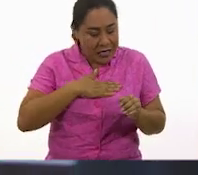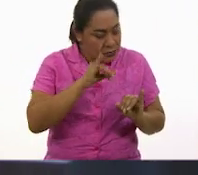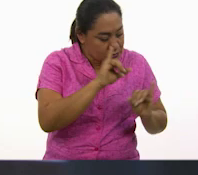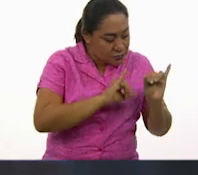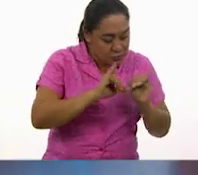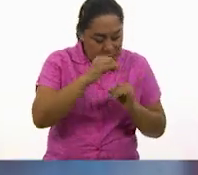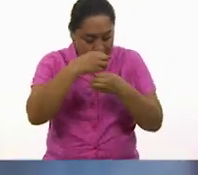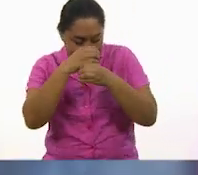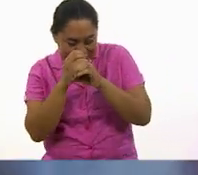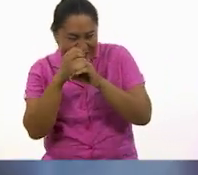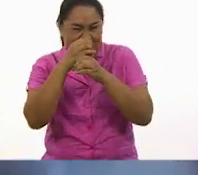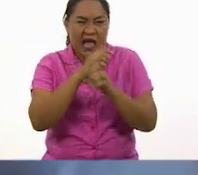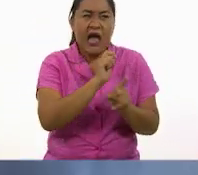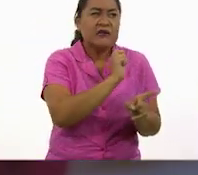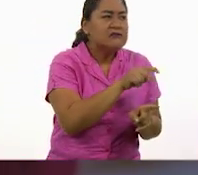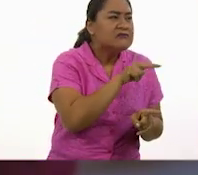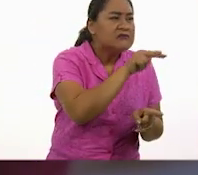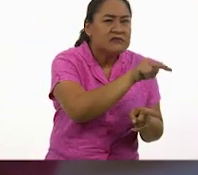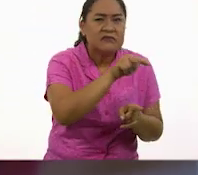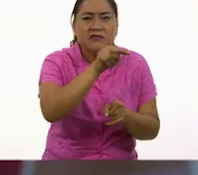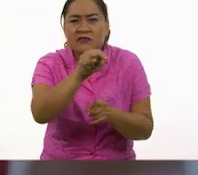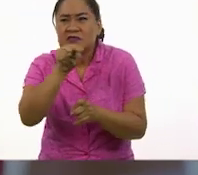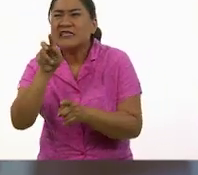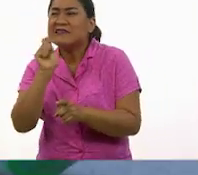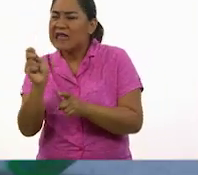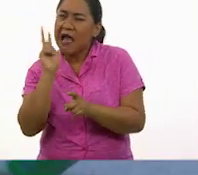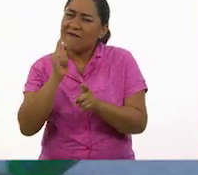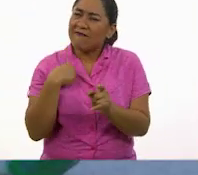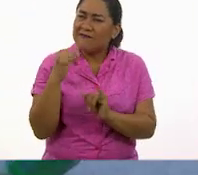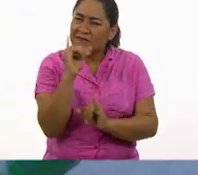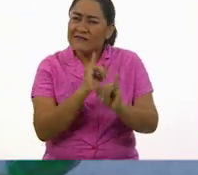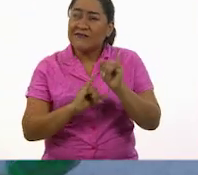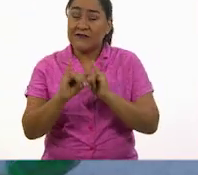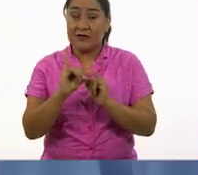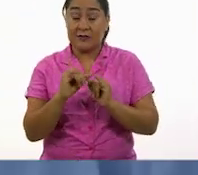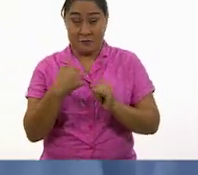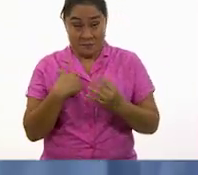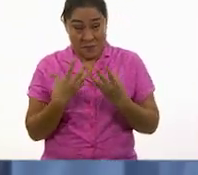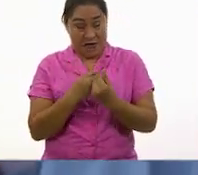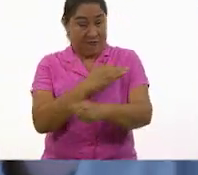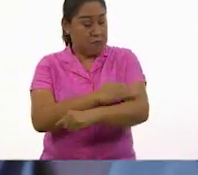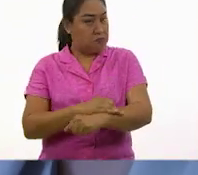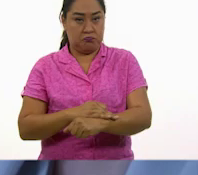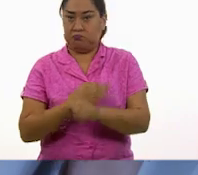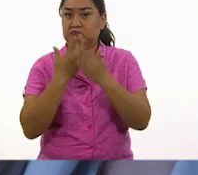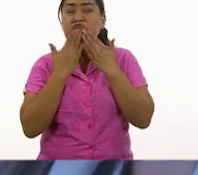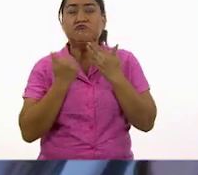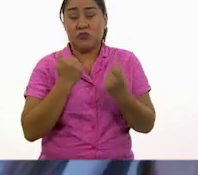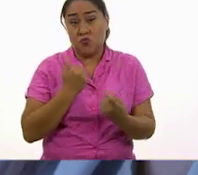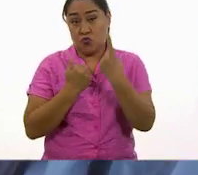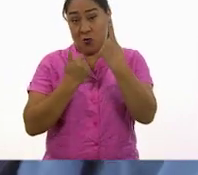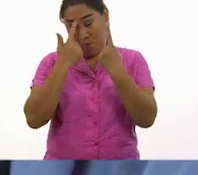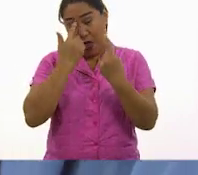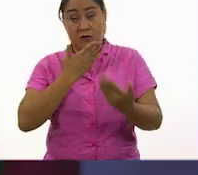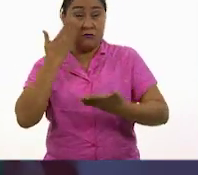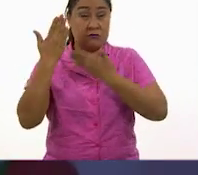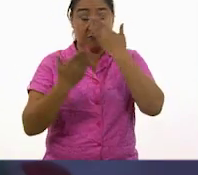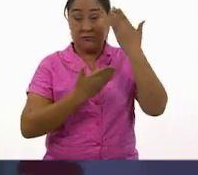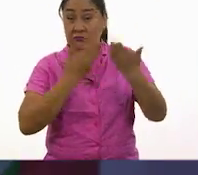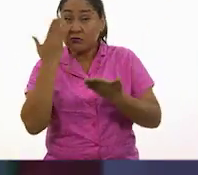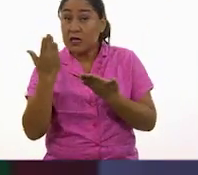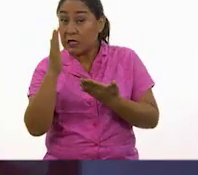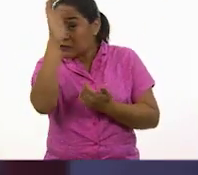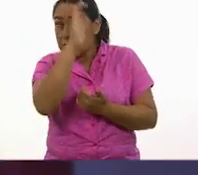y explorando todo lo que me encontraba a mi paso. En mi familia no era tan común que alguna mujer estudiara profesionalmente